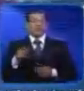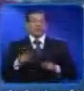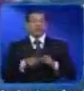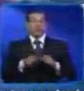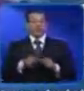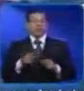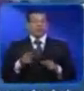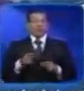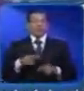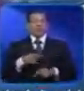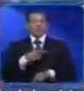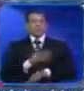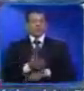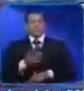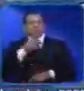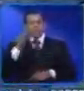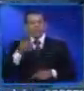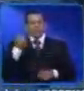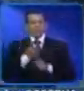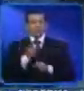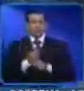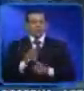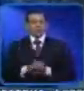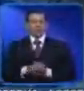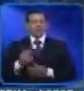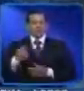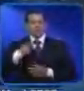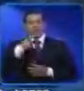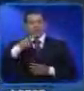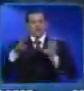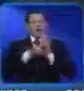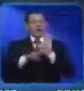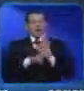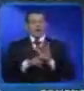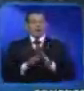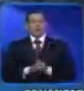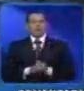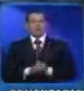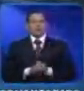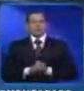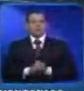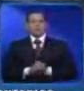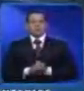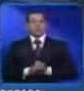decirte, es un contratiempo para las personas que en verdad estamos laborando. Pero yo diría reglamentarlo.